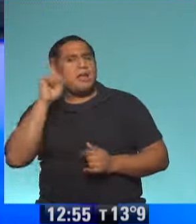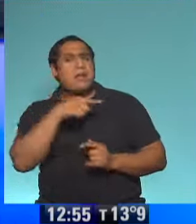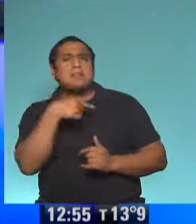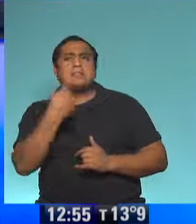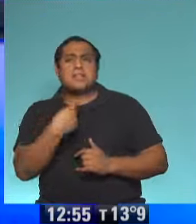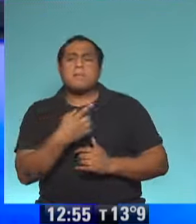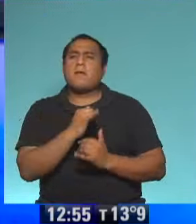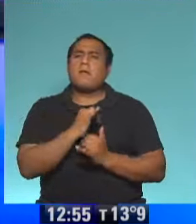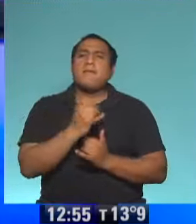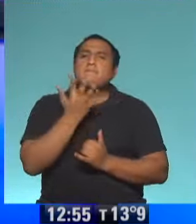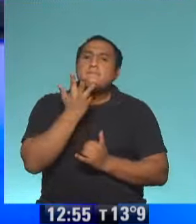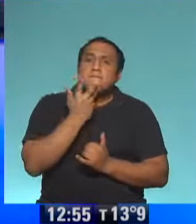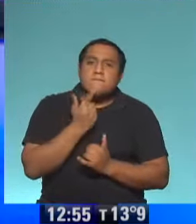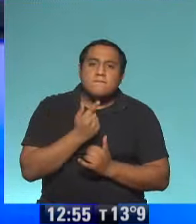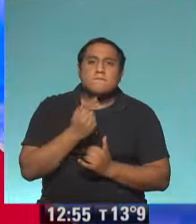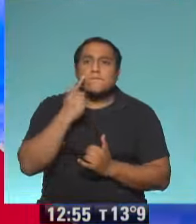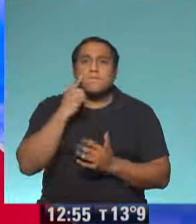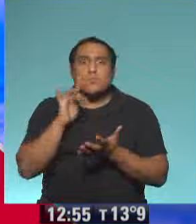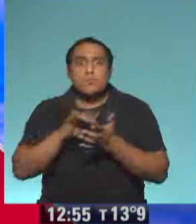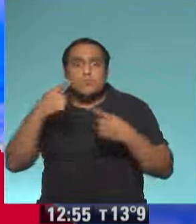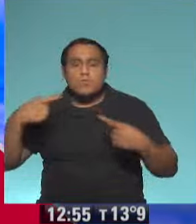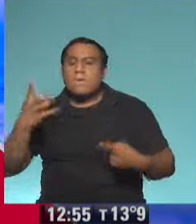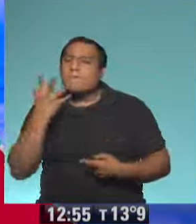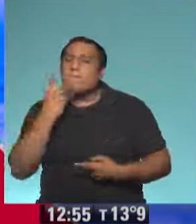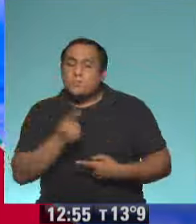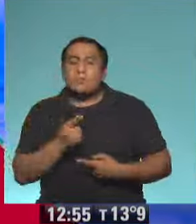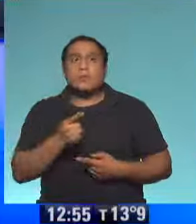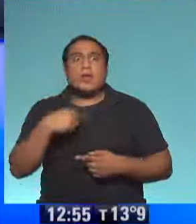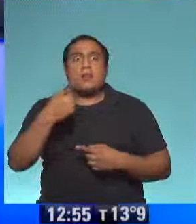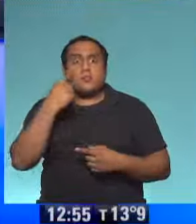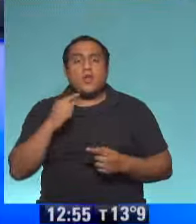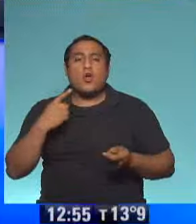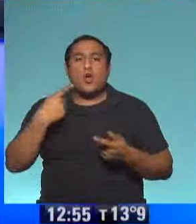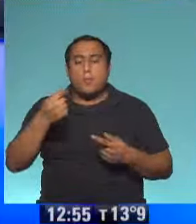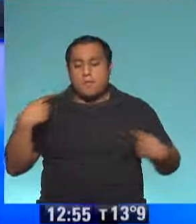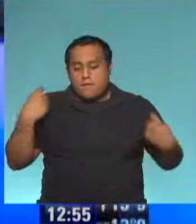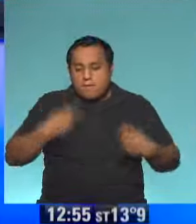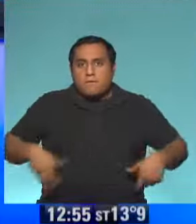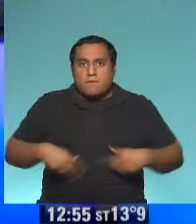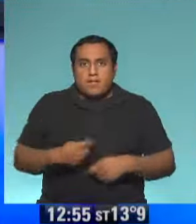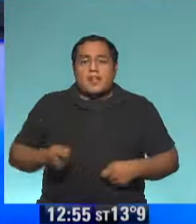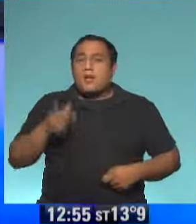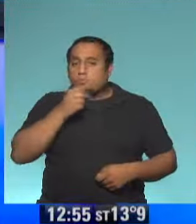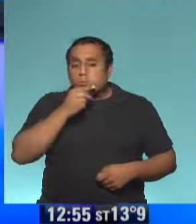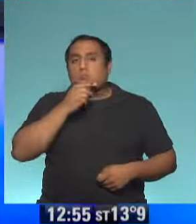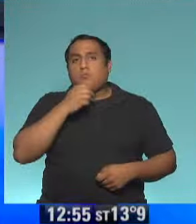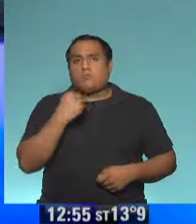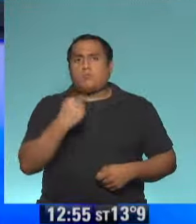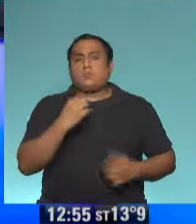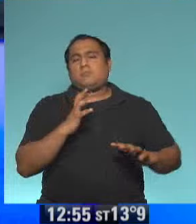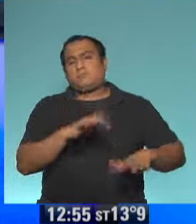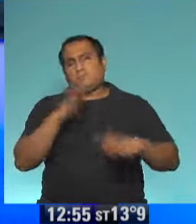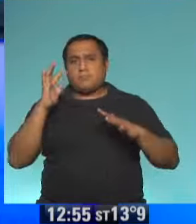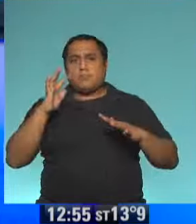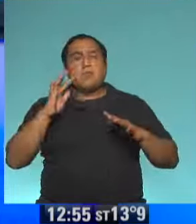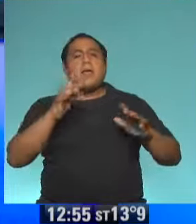siempre le interesó lo oculto del más allá. Al día siguiente se compró una bata azul fluo y colgó en la puerta de su casa un